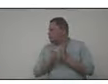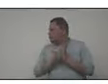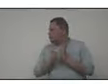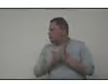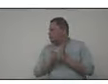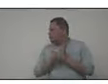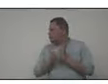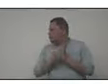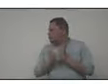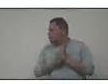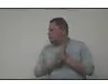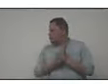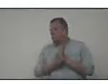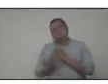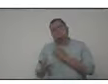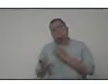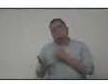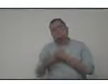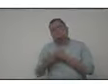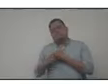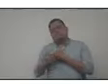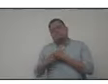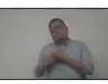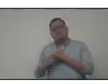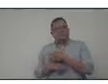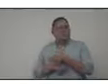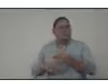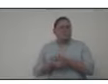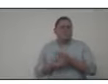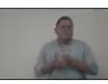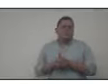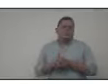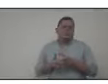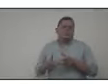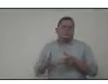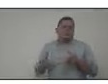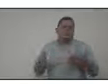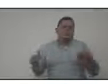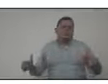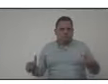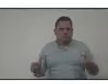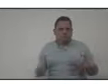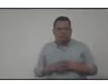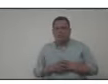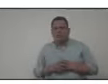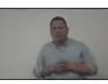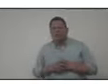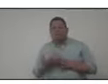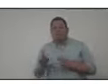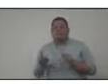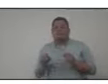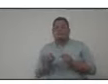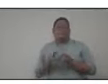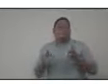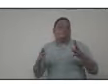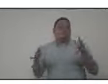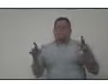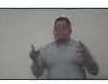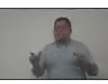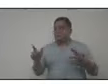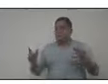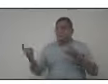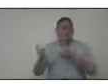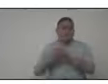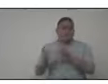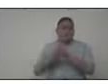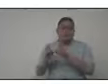172.080 consultas externas. Un área que creció muchísimo por el desbordamiento suscitado de